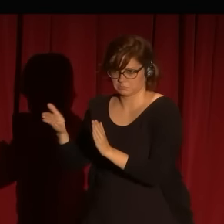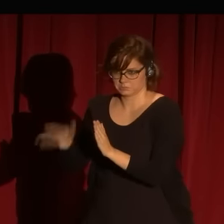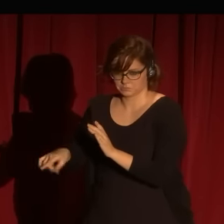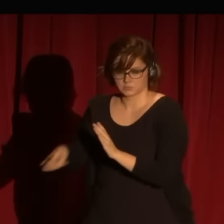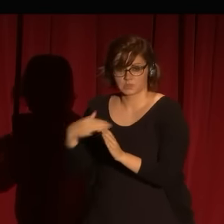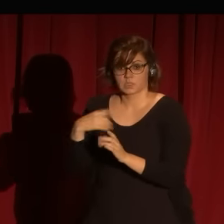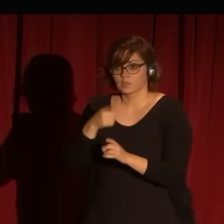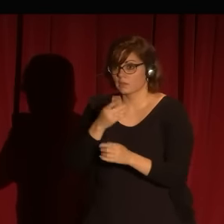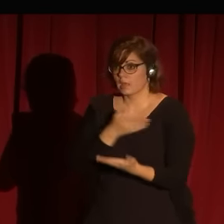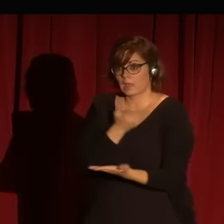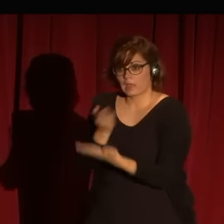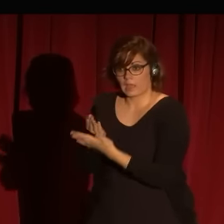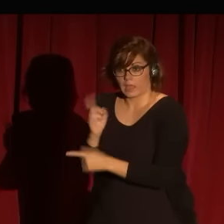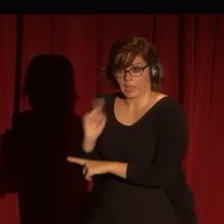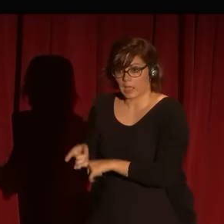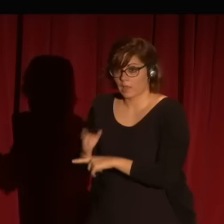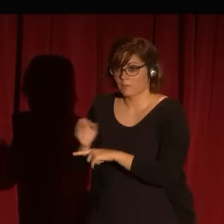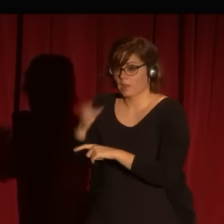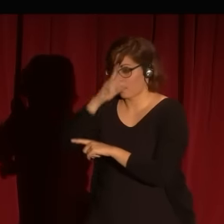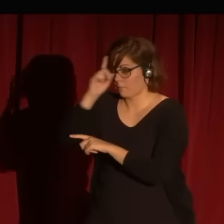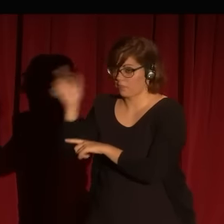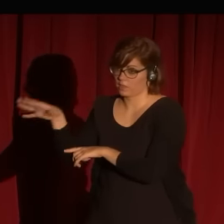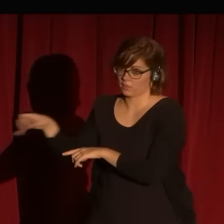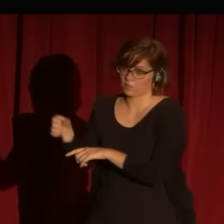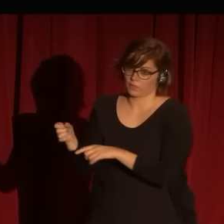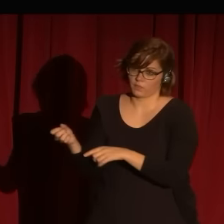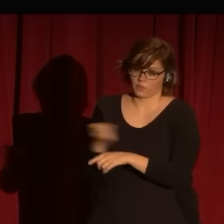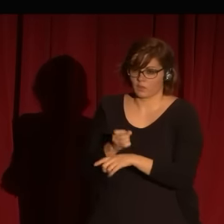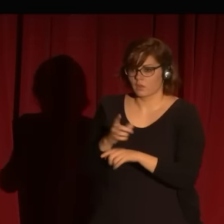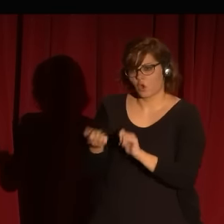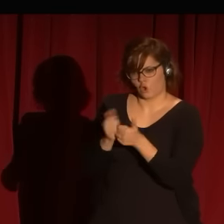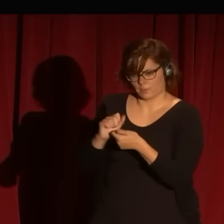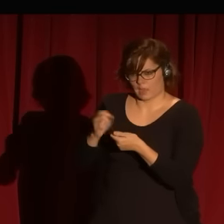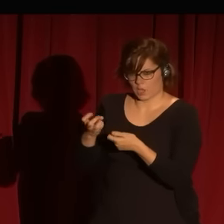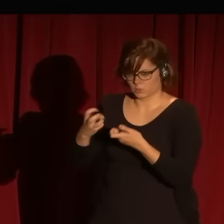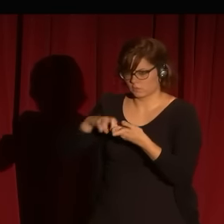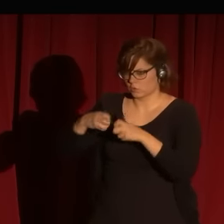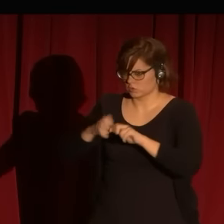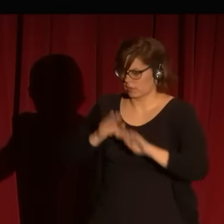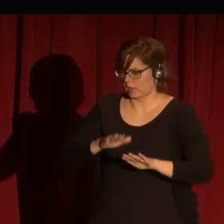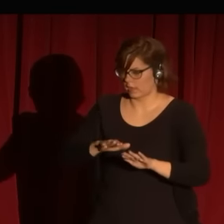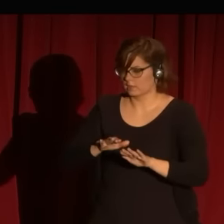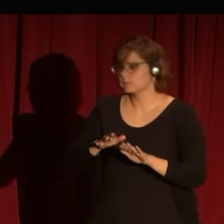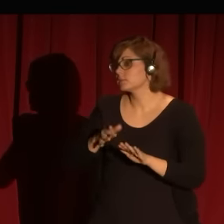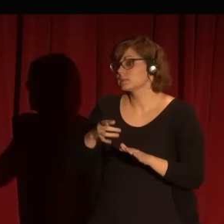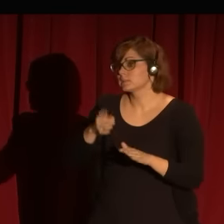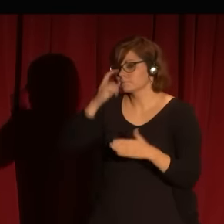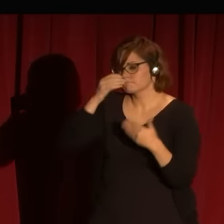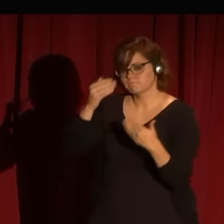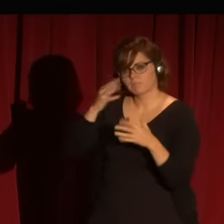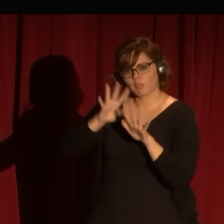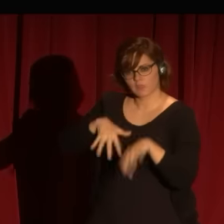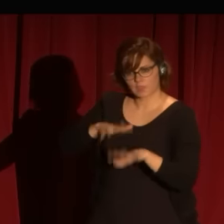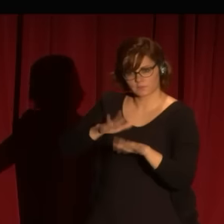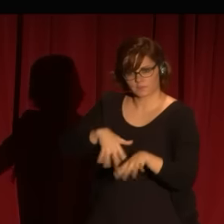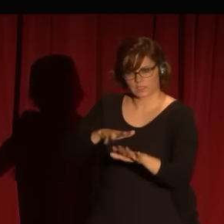encarga ella para enviar a Madrid y hace varias copias que se queda allá en Bruselas para conmemorar unos desfiles una serie